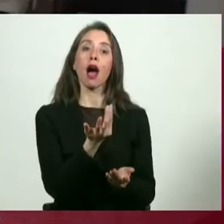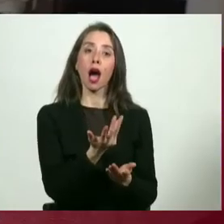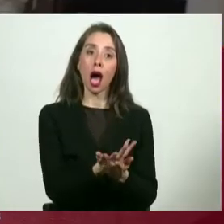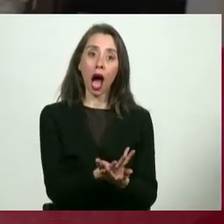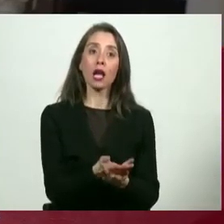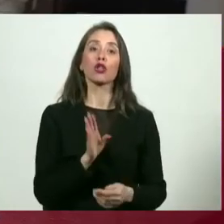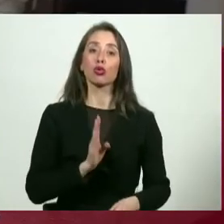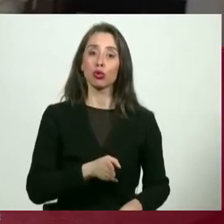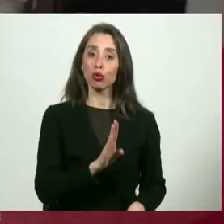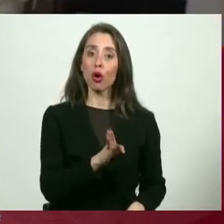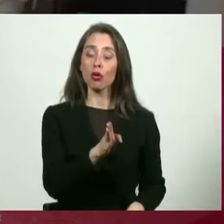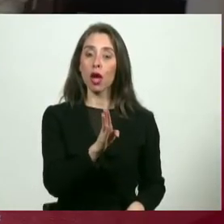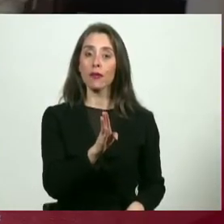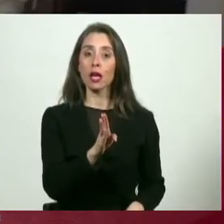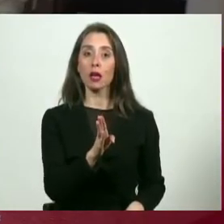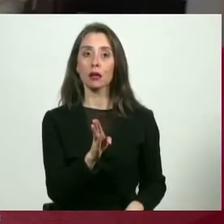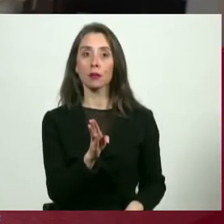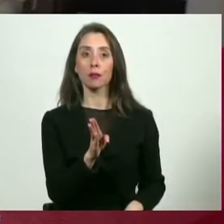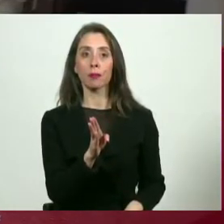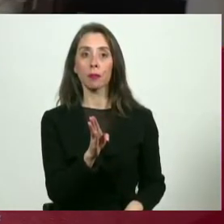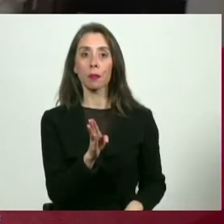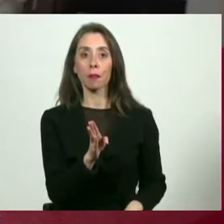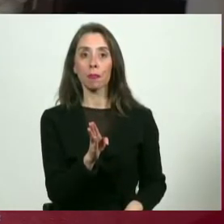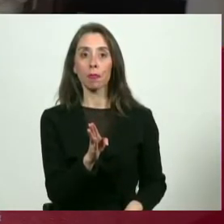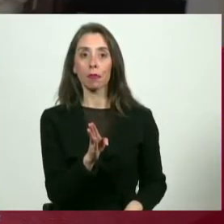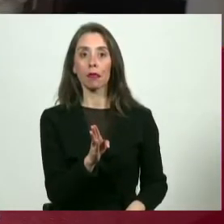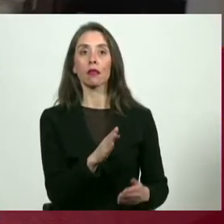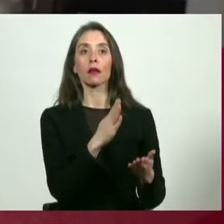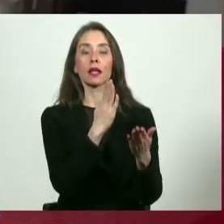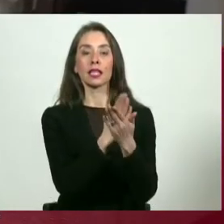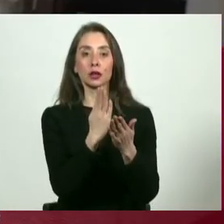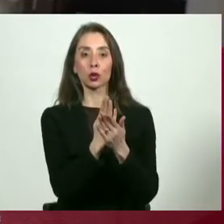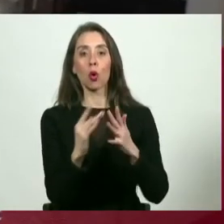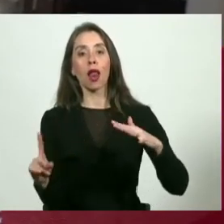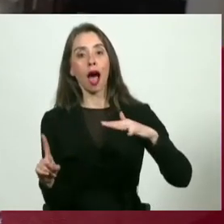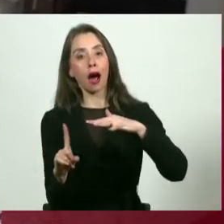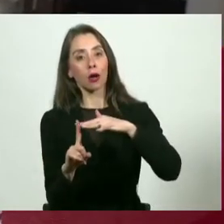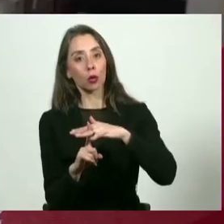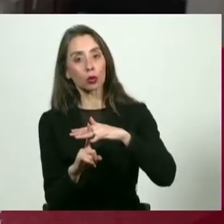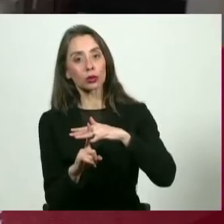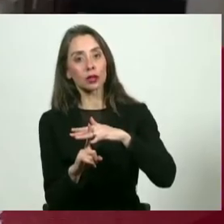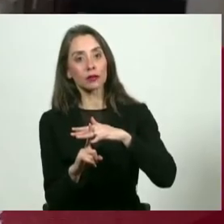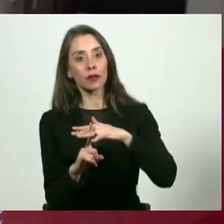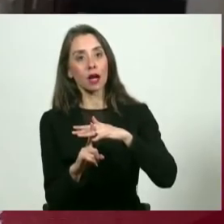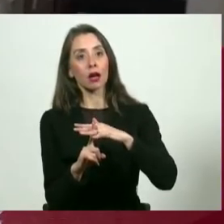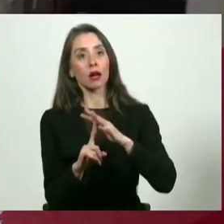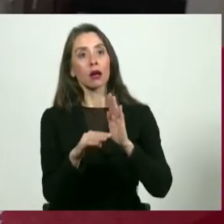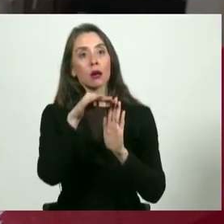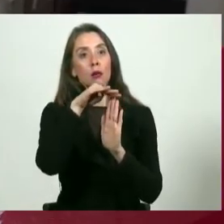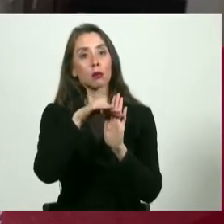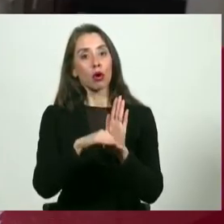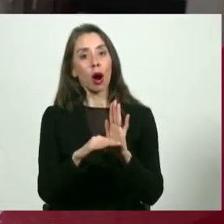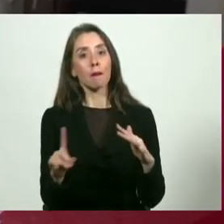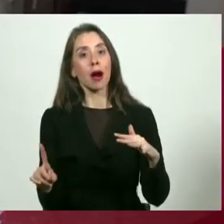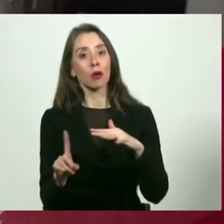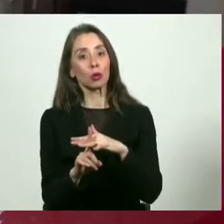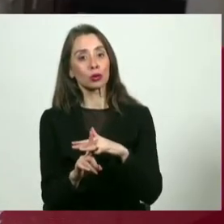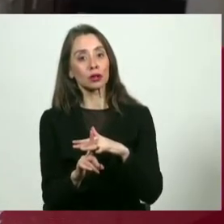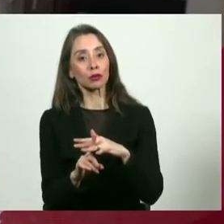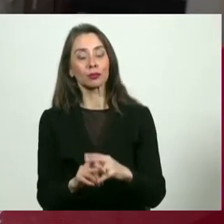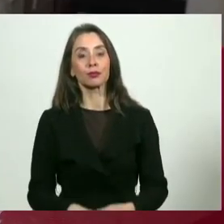con su propia autonomía, y es una propuesta lo que se presentó. Y esta se está evaluando en este momento por parte del Ejecutivo.